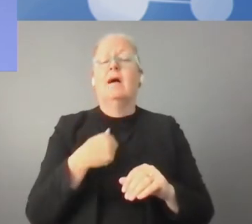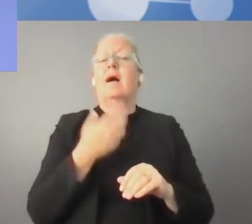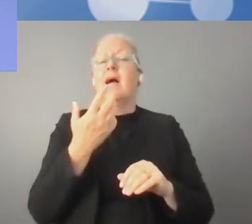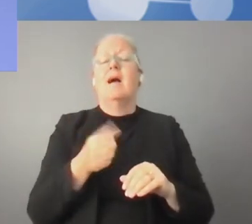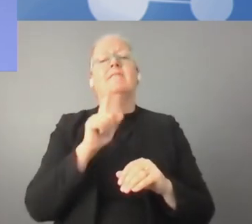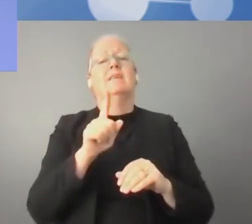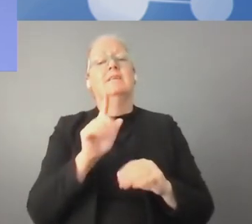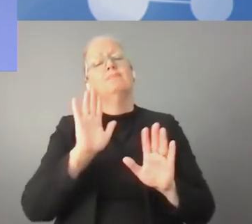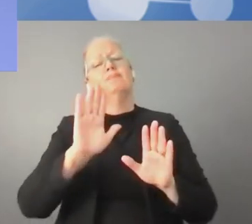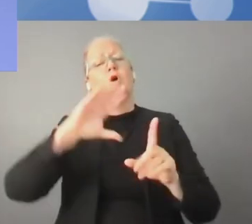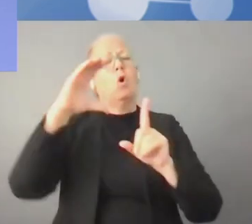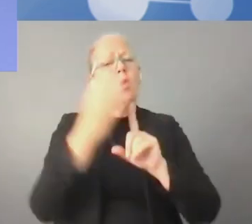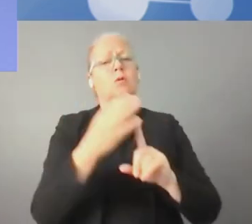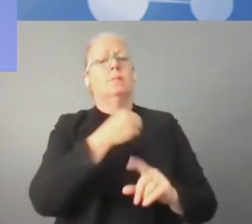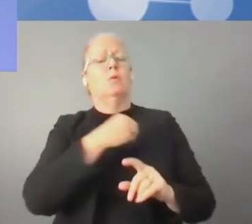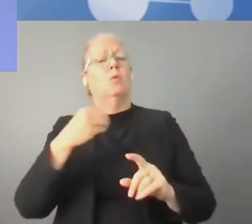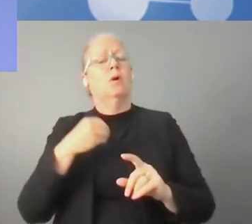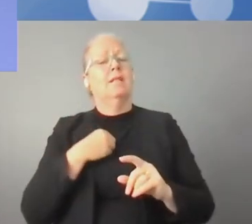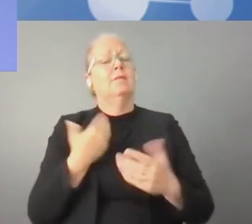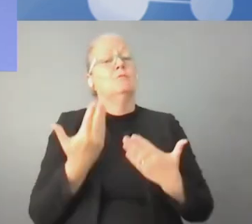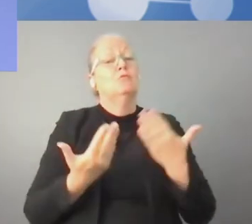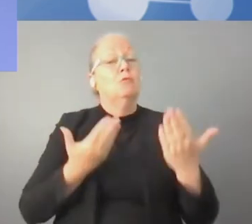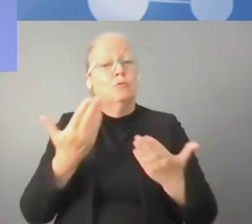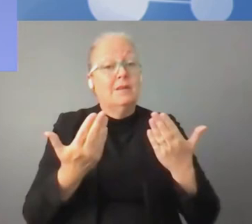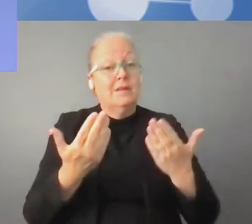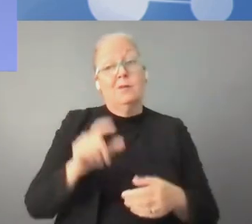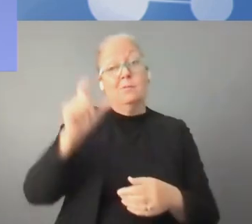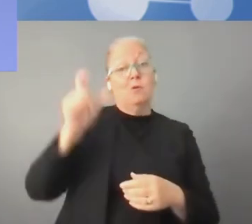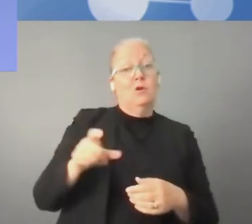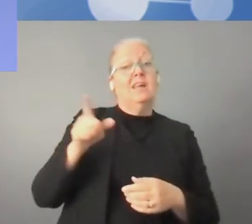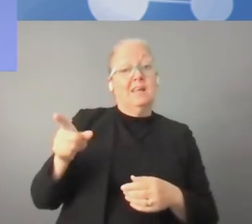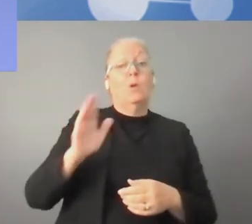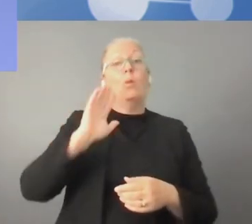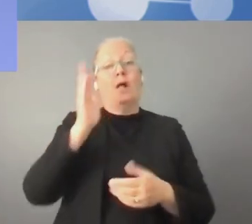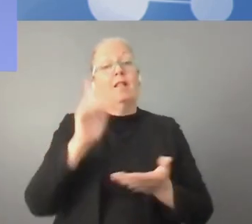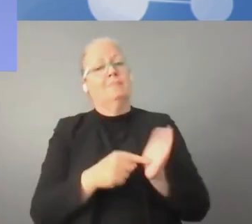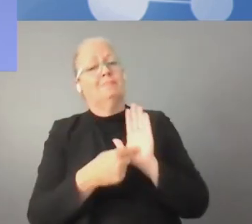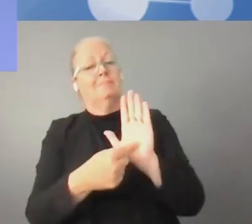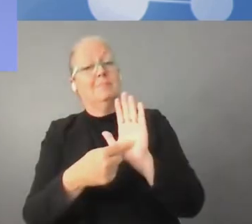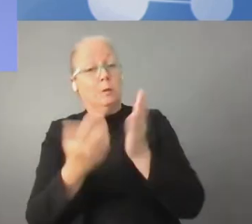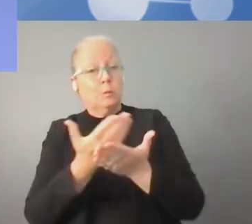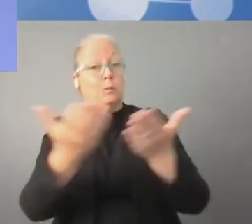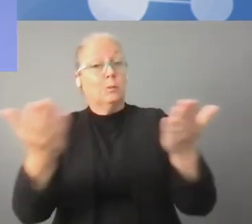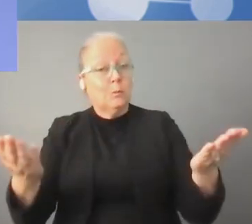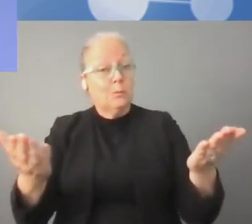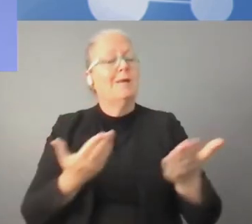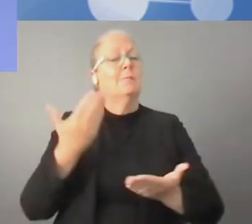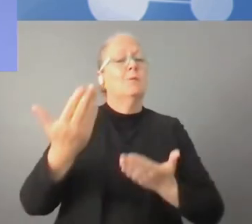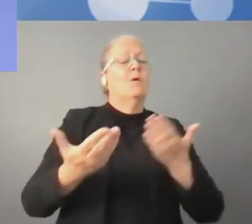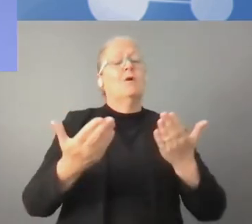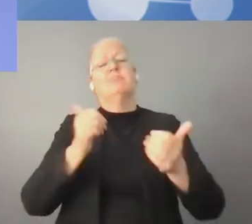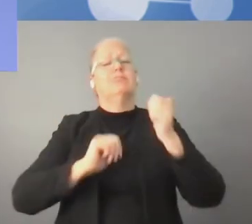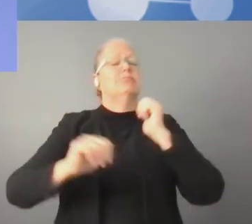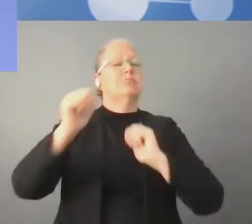estamos acercando al final de la ceremonia de apertura de nuestro foro. Sin embargo, hemos preparado una